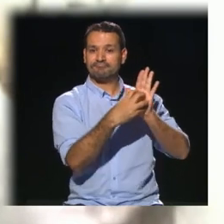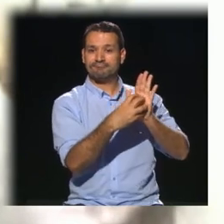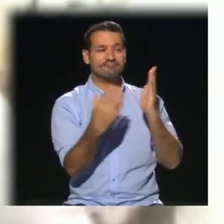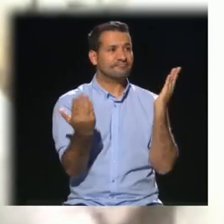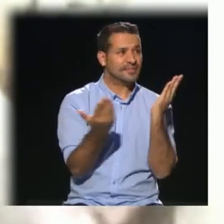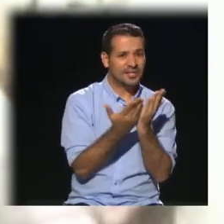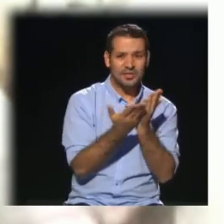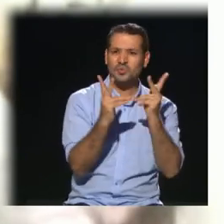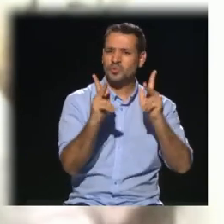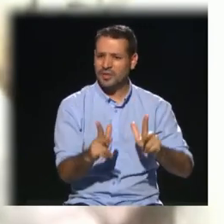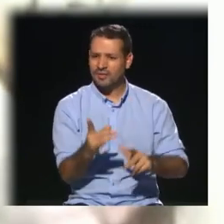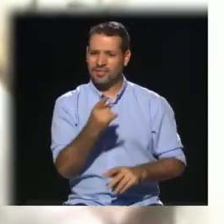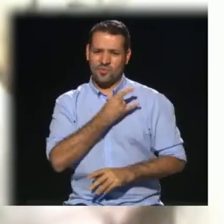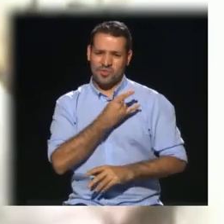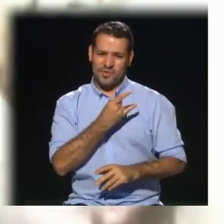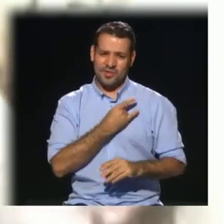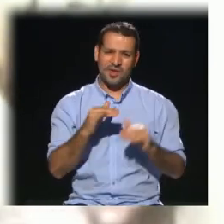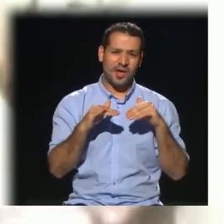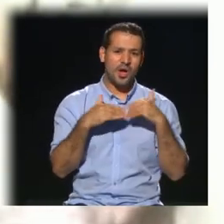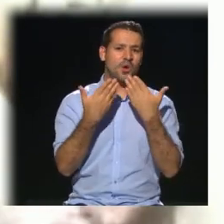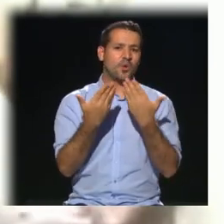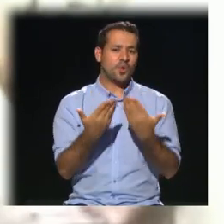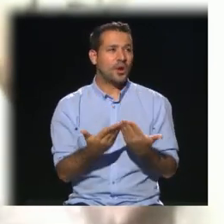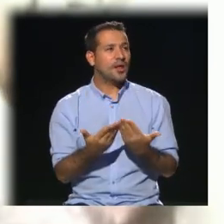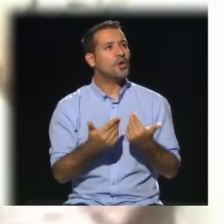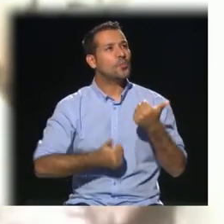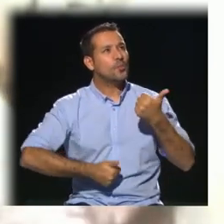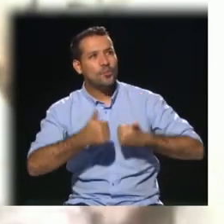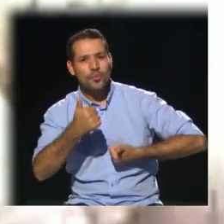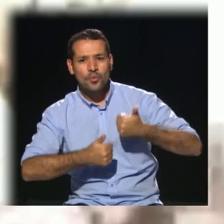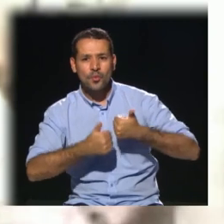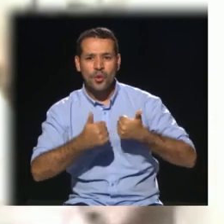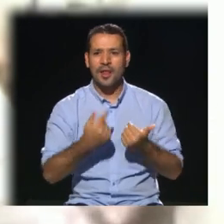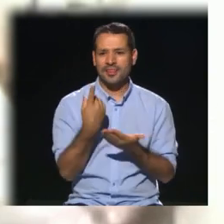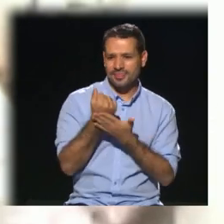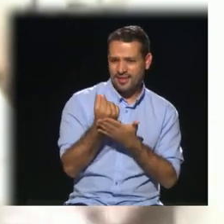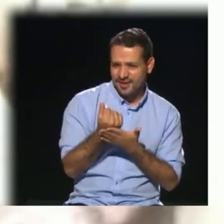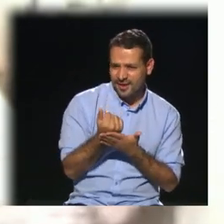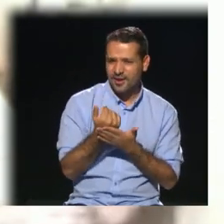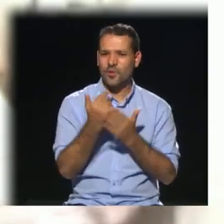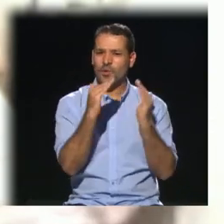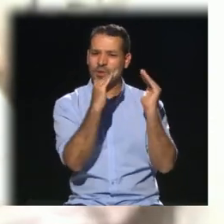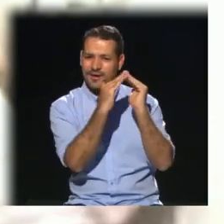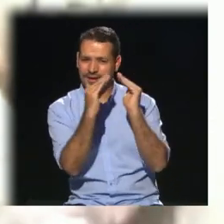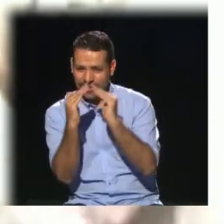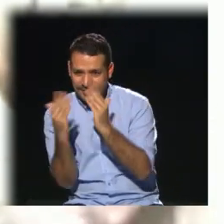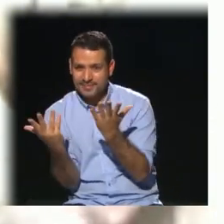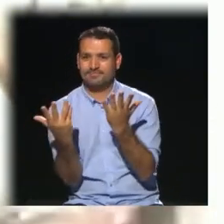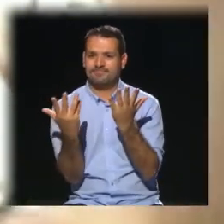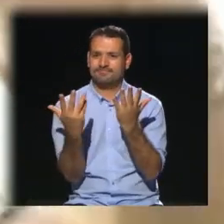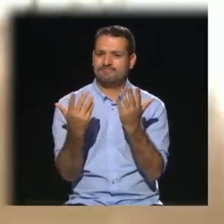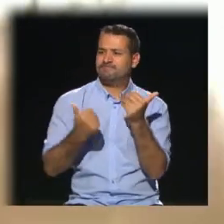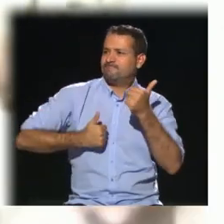desgastan en la universidad y en el colegio preparándose para conseguir qué, dinero, casas, no sé qué, pero no nos